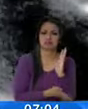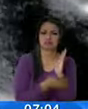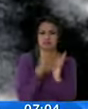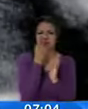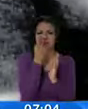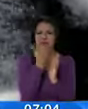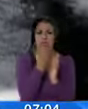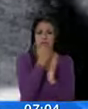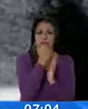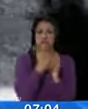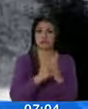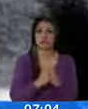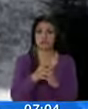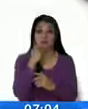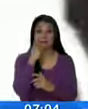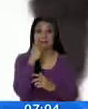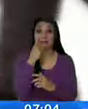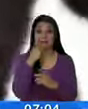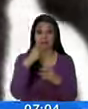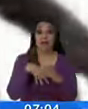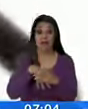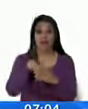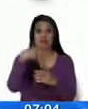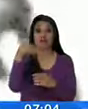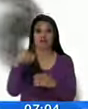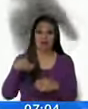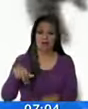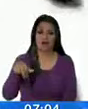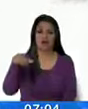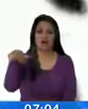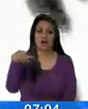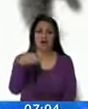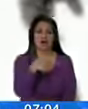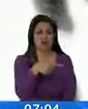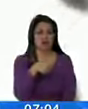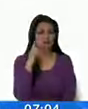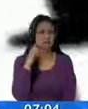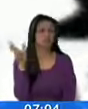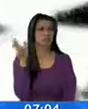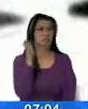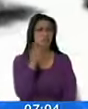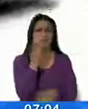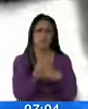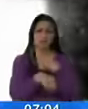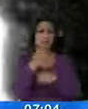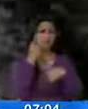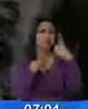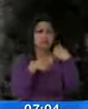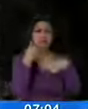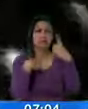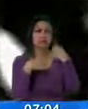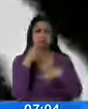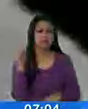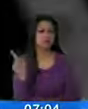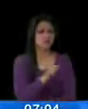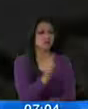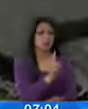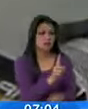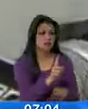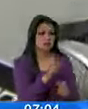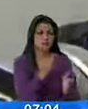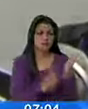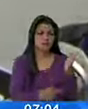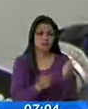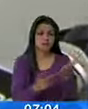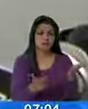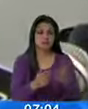El padre del menor que lo esperaba en las gradas, al escuchar el llanto de su hijo, se acercó para verificar lo que sucedía. El guardia